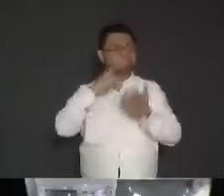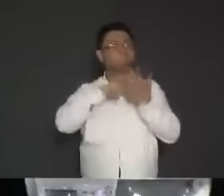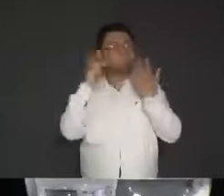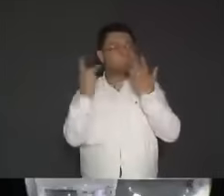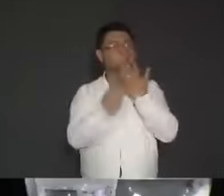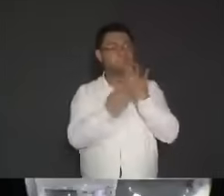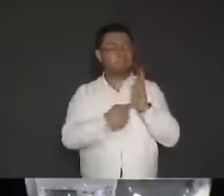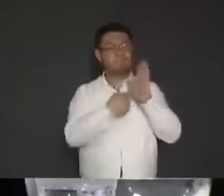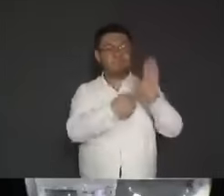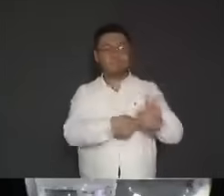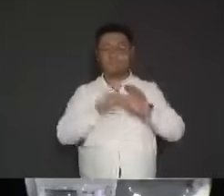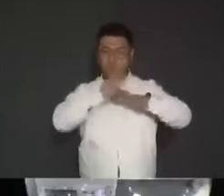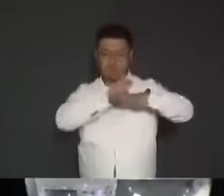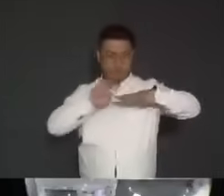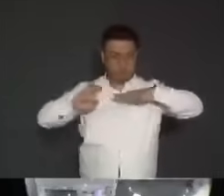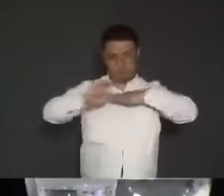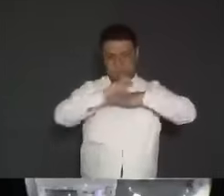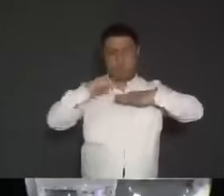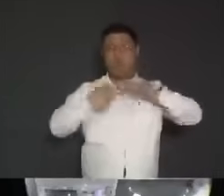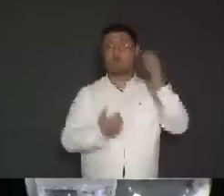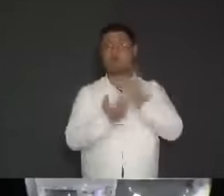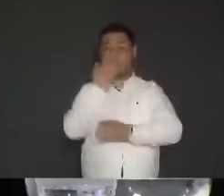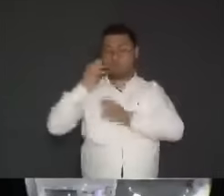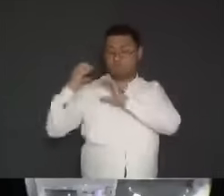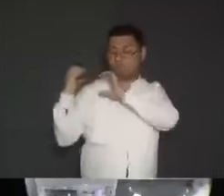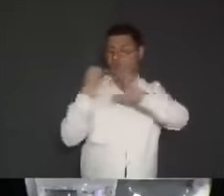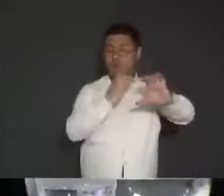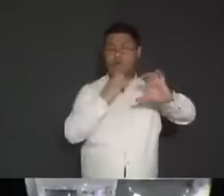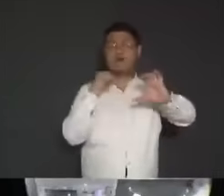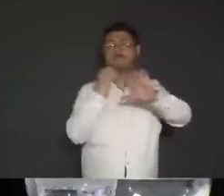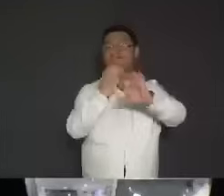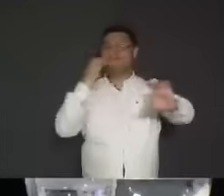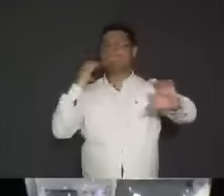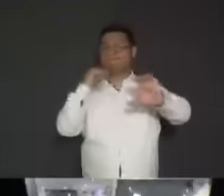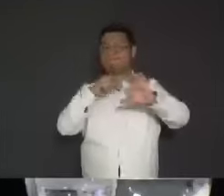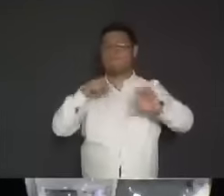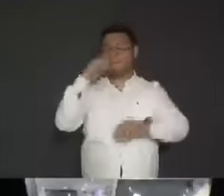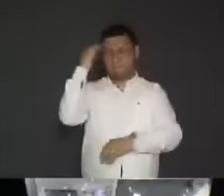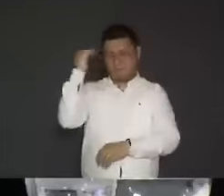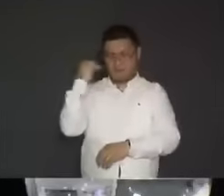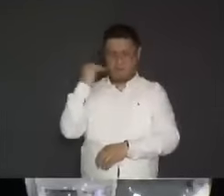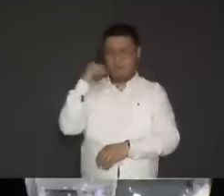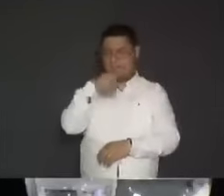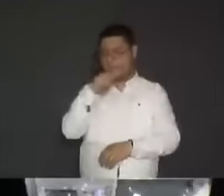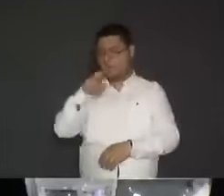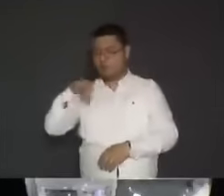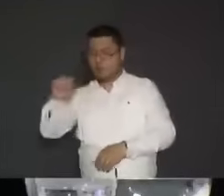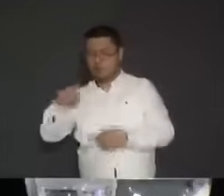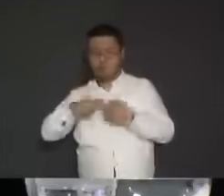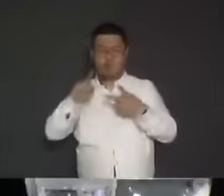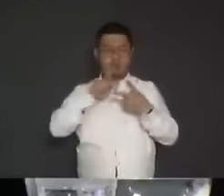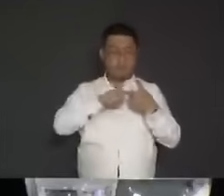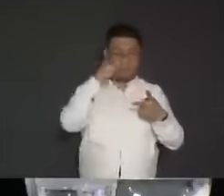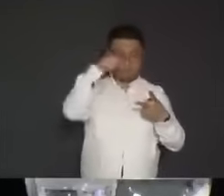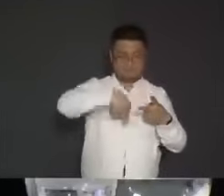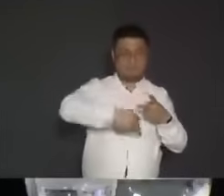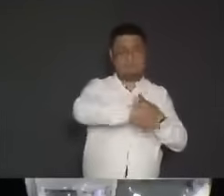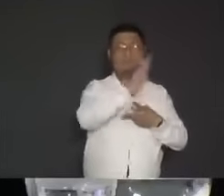Maya con una nueva red regional para pasajeros y de carga Mérida-Peto, Mérida-Progreso y